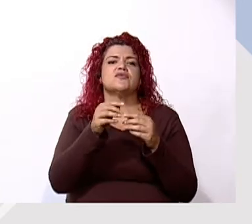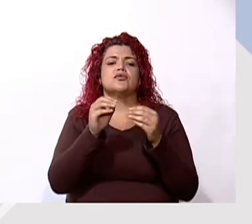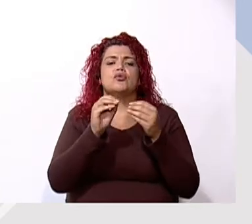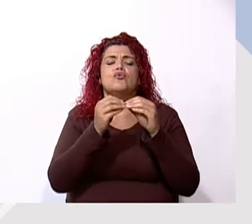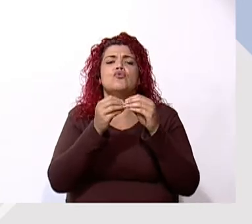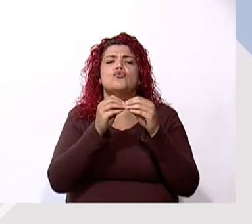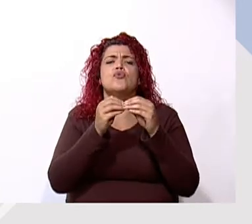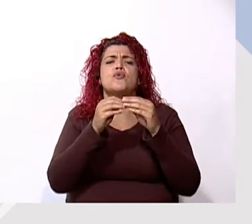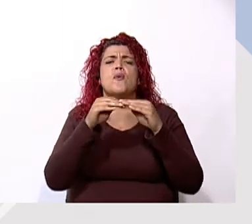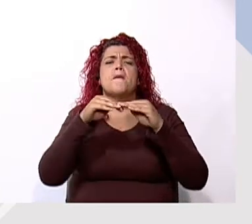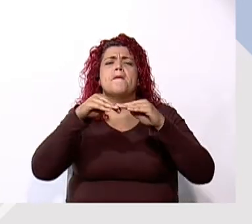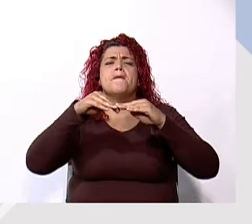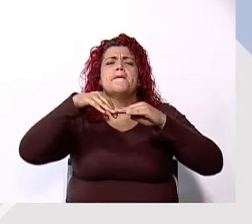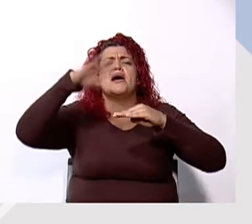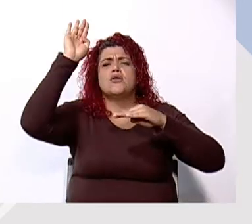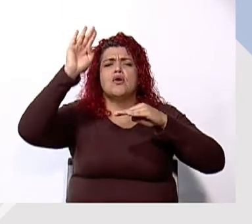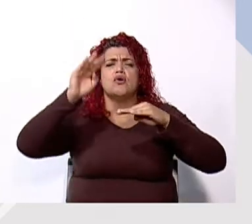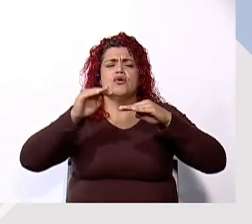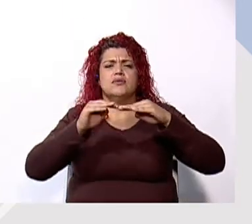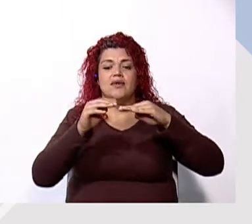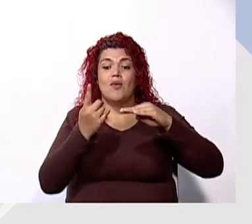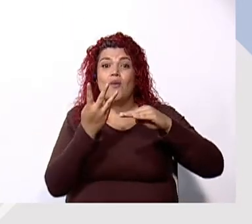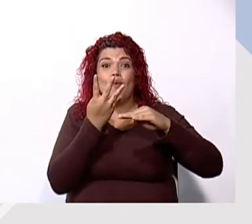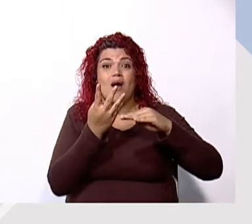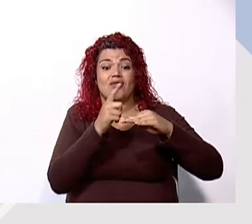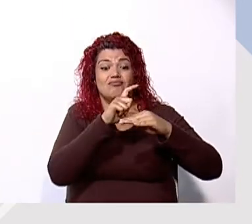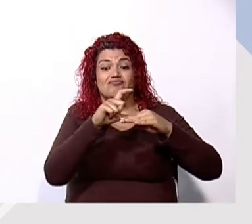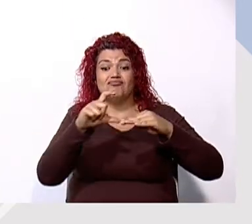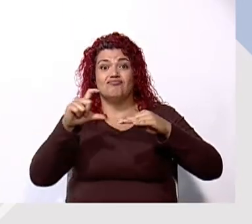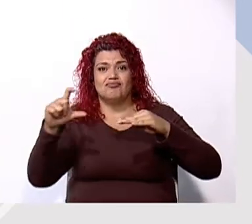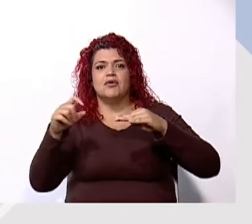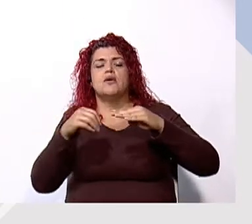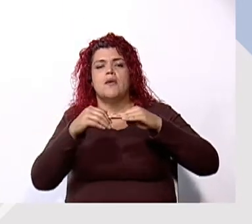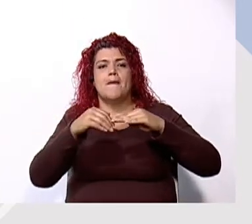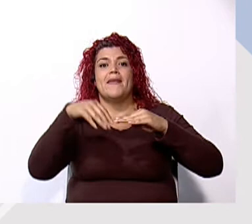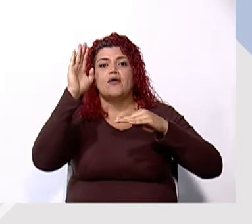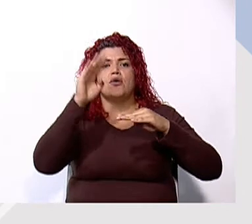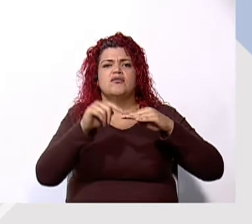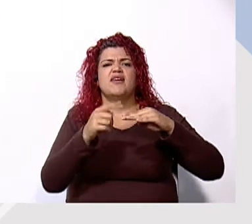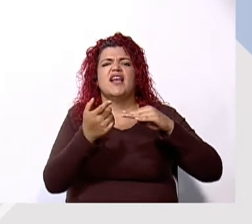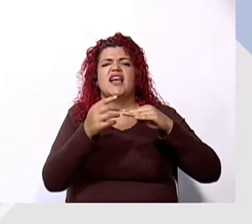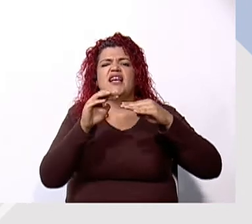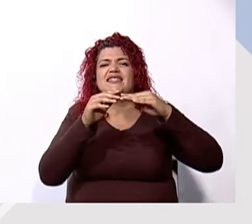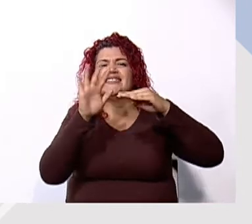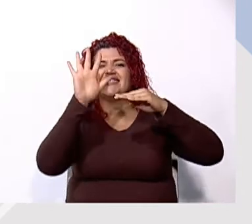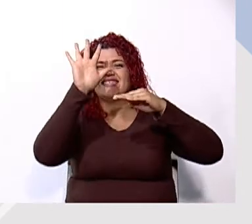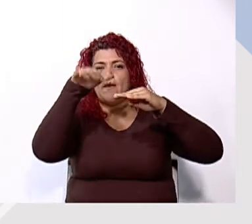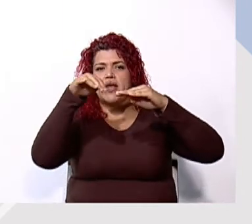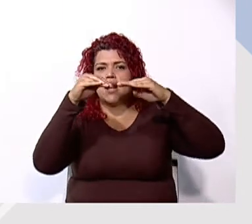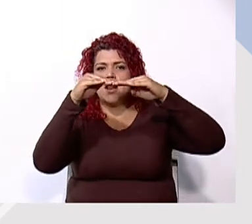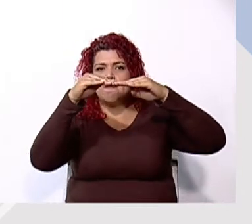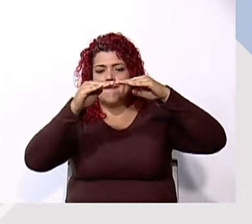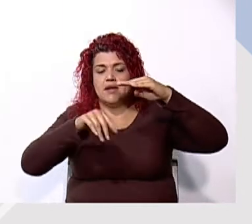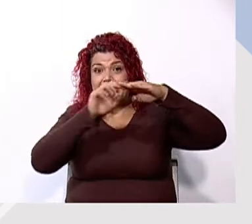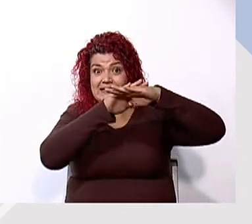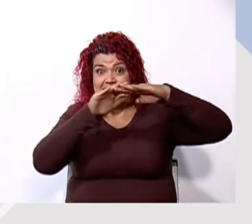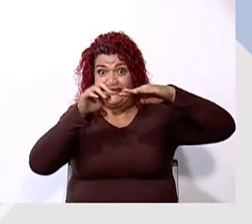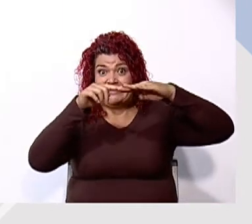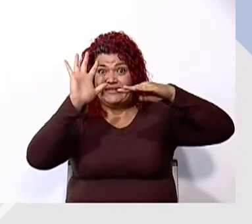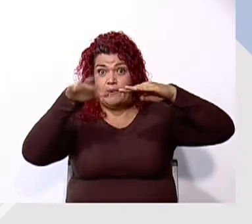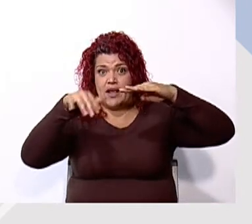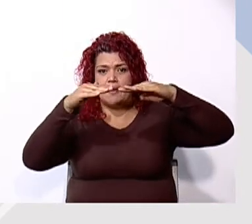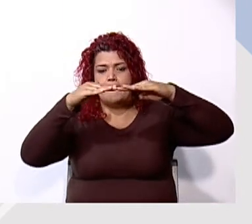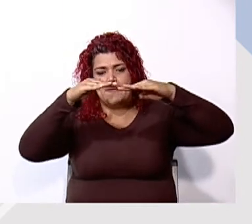mayor número utilizando las cuatro fichas, pero que este sea menor que 5.000.